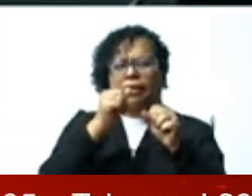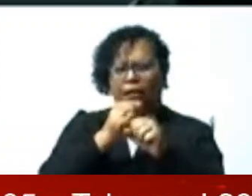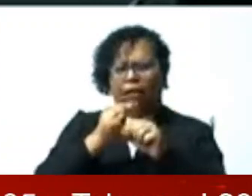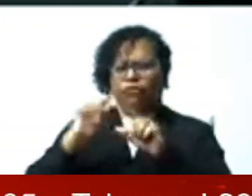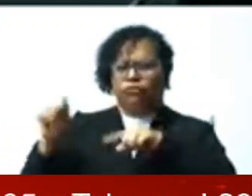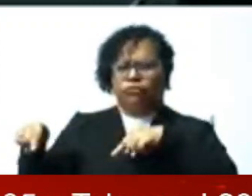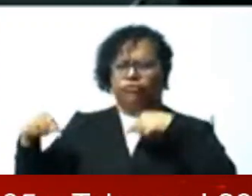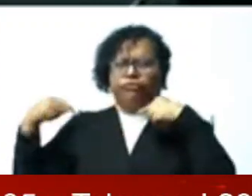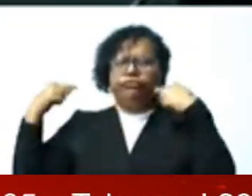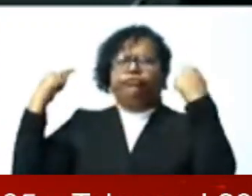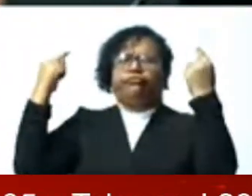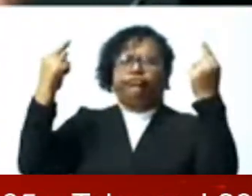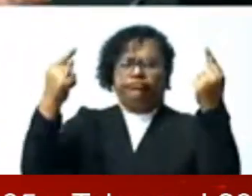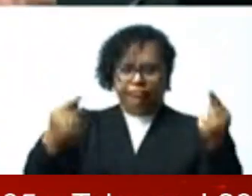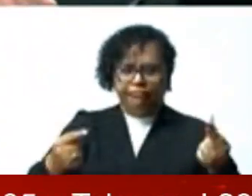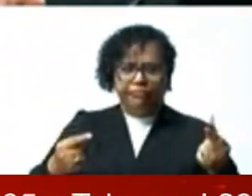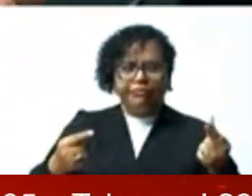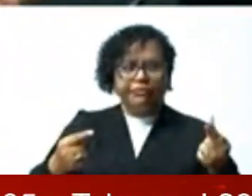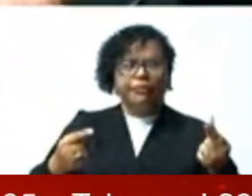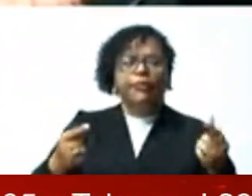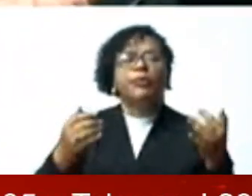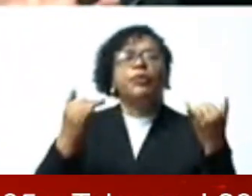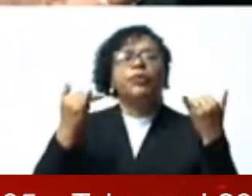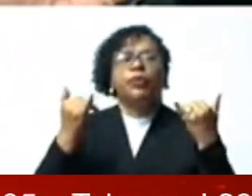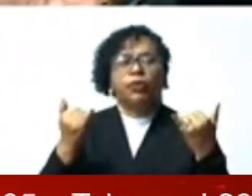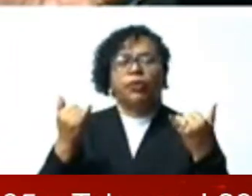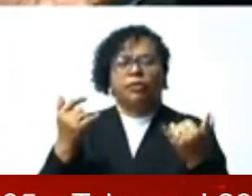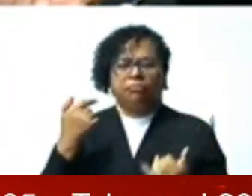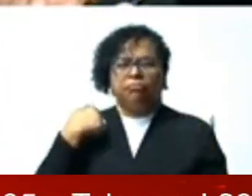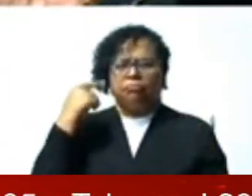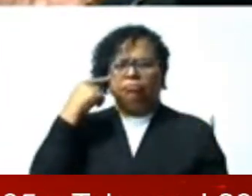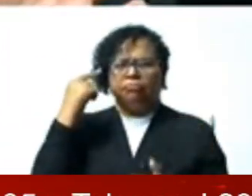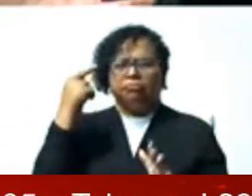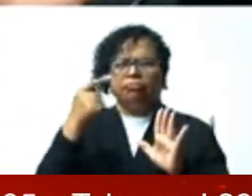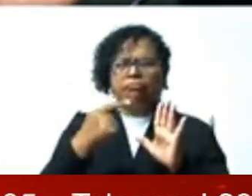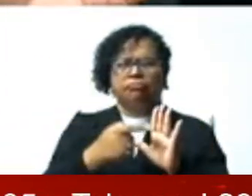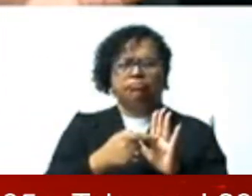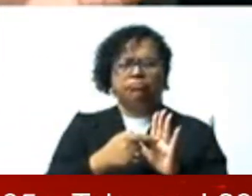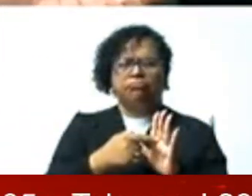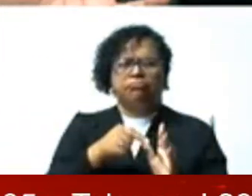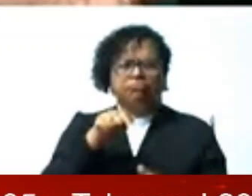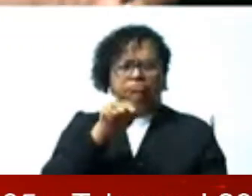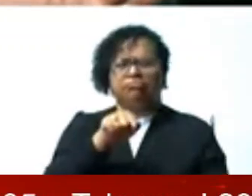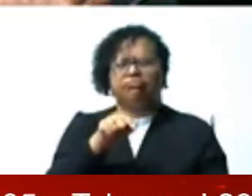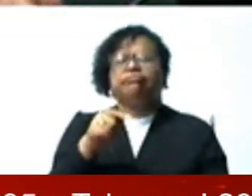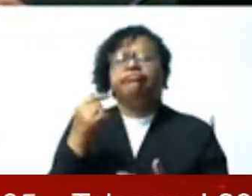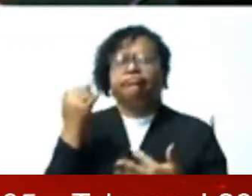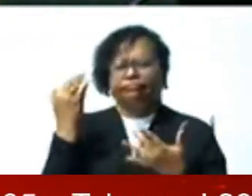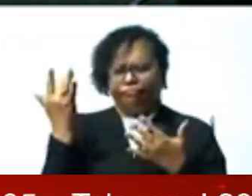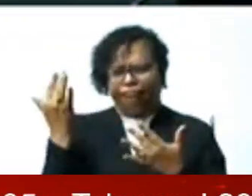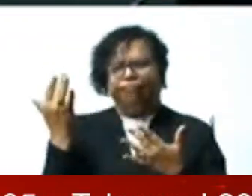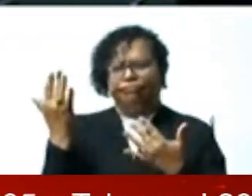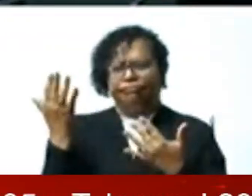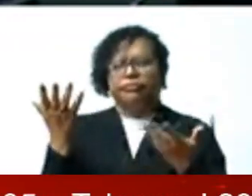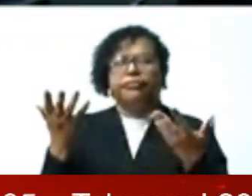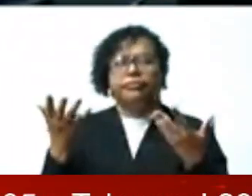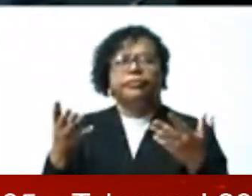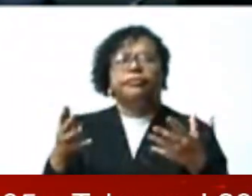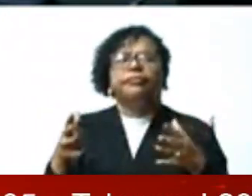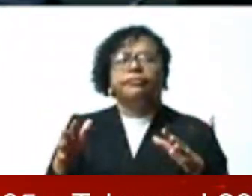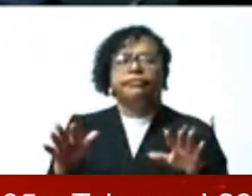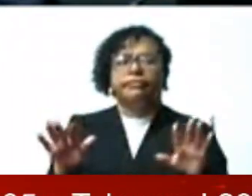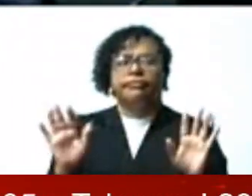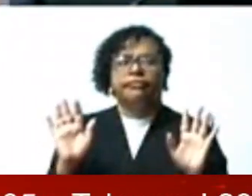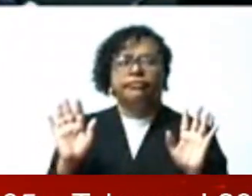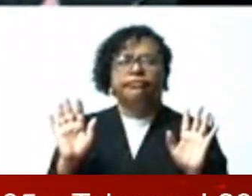Hoy estoy viendo yo algo que se esperaba. ¿Por qué se esperaba? Porque cuando las Rumacos y la